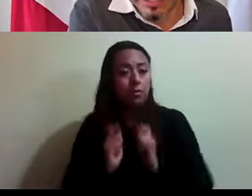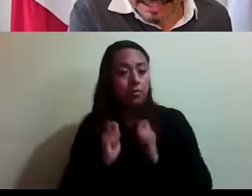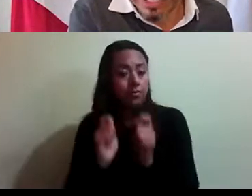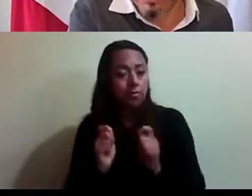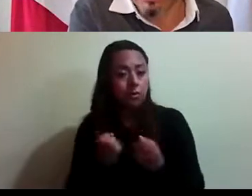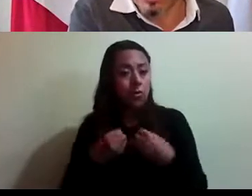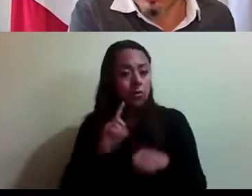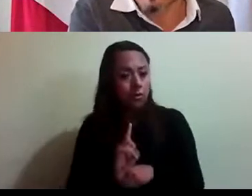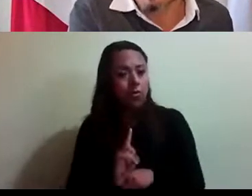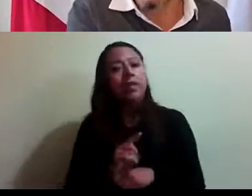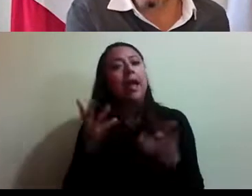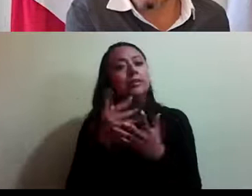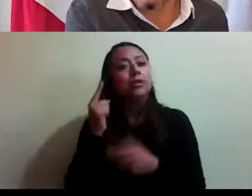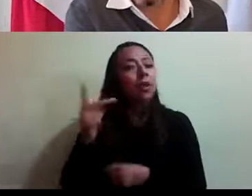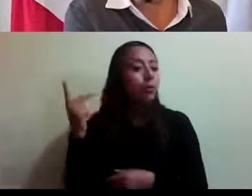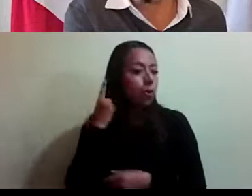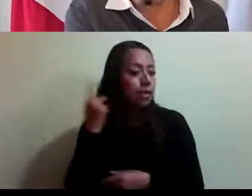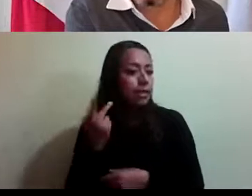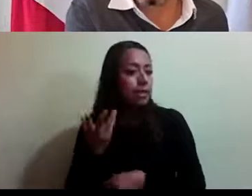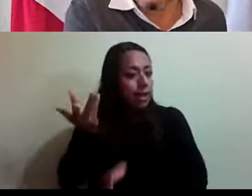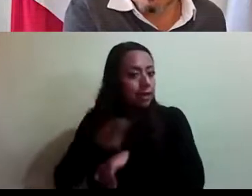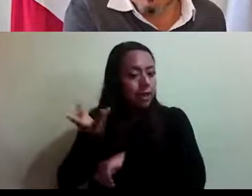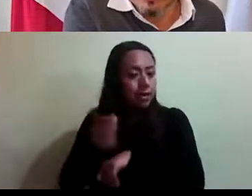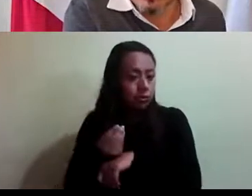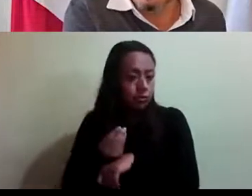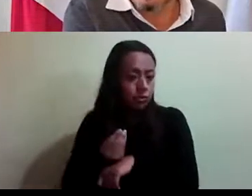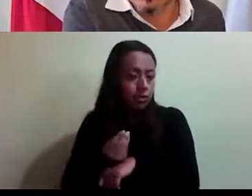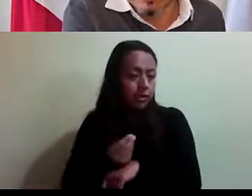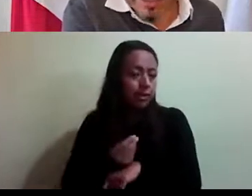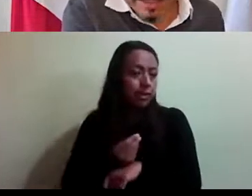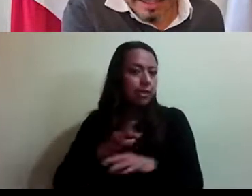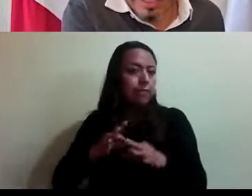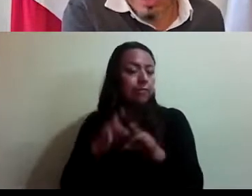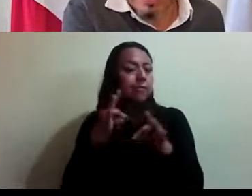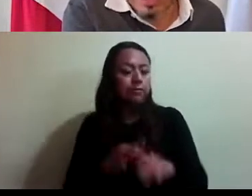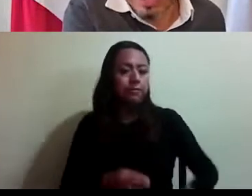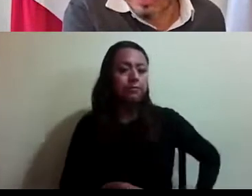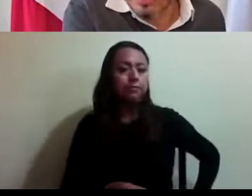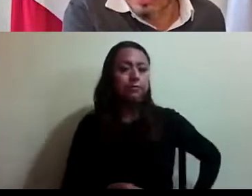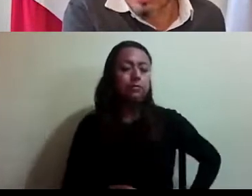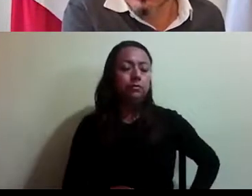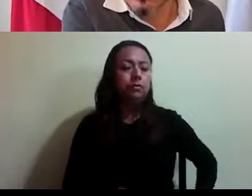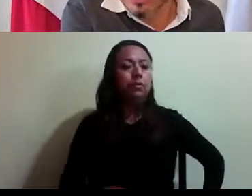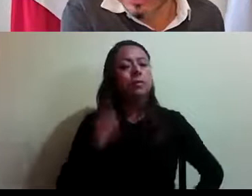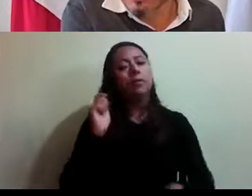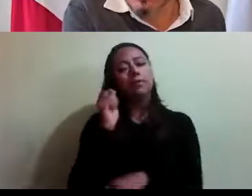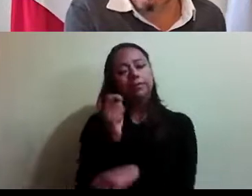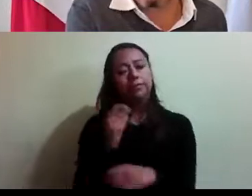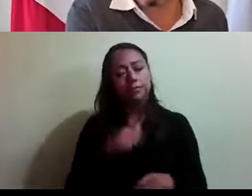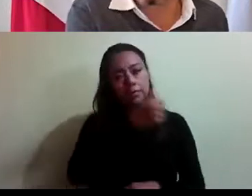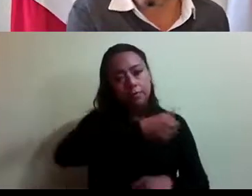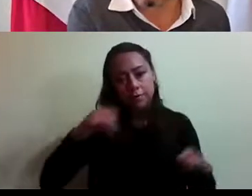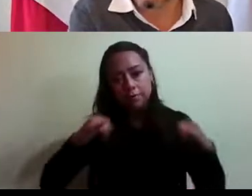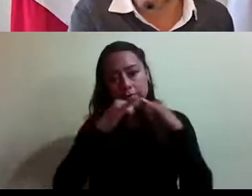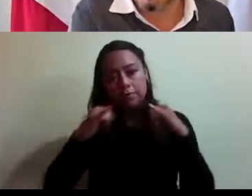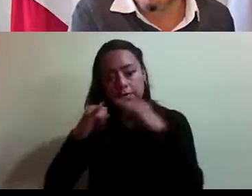de ajuste en el gasto en el Ejecutivo, es decir, en las dependencias, en los organismos que forman